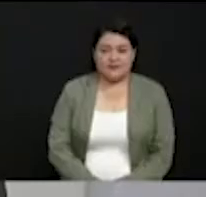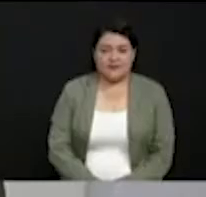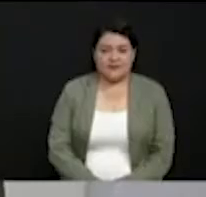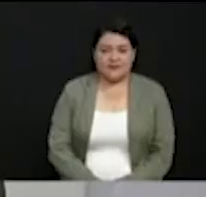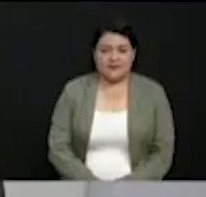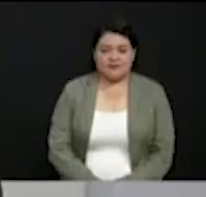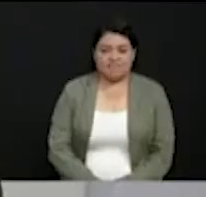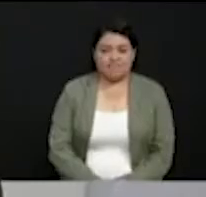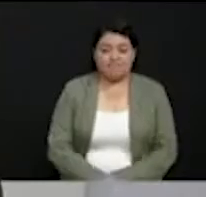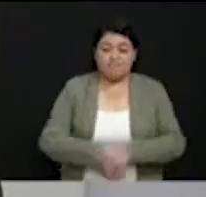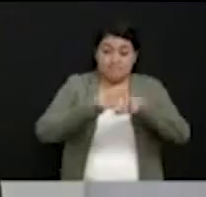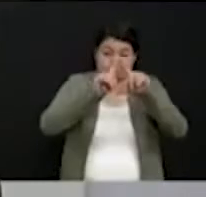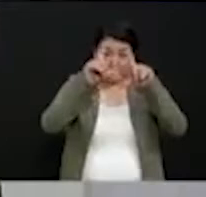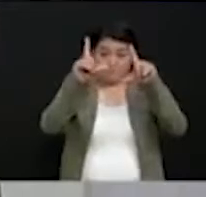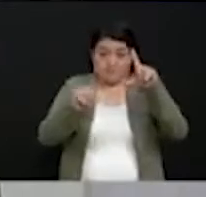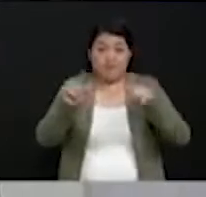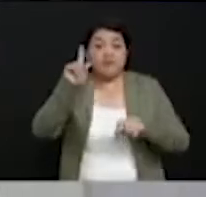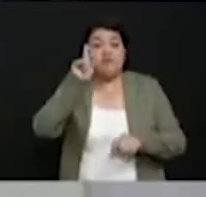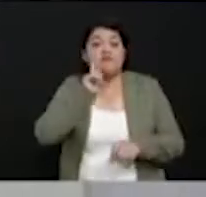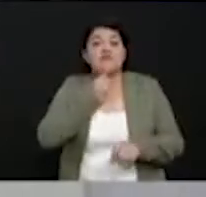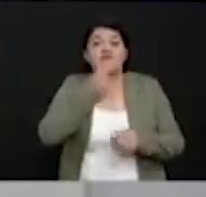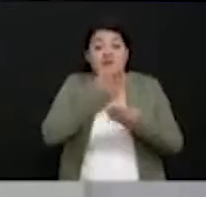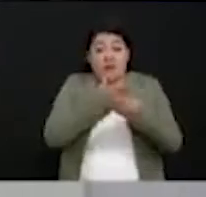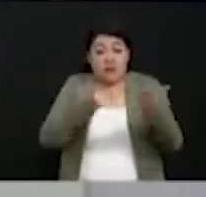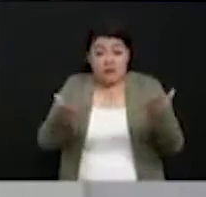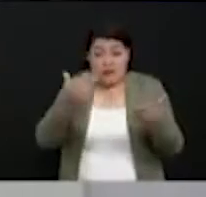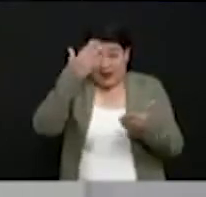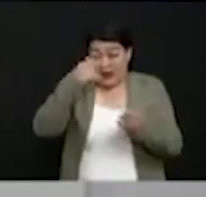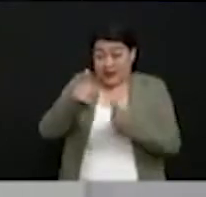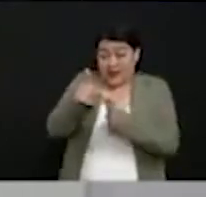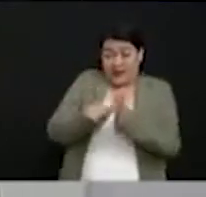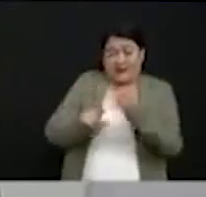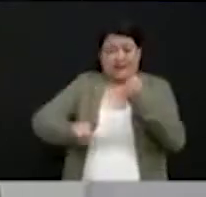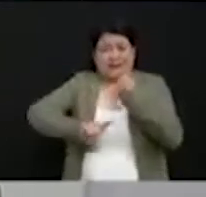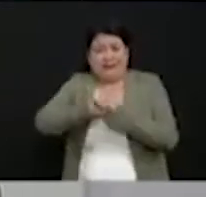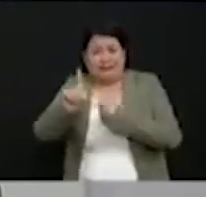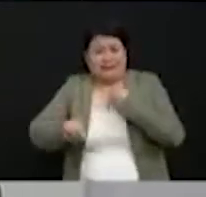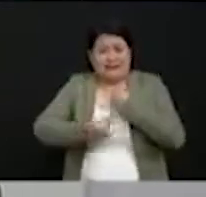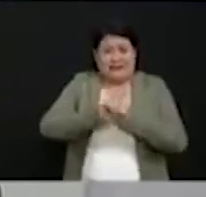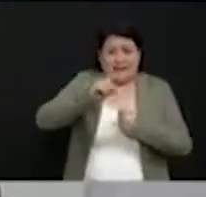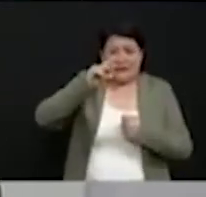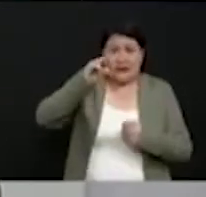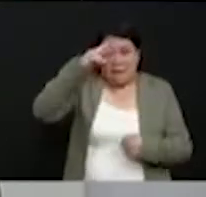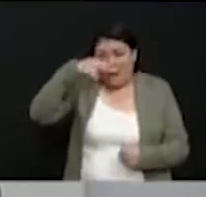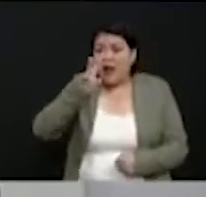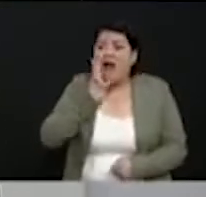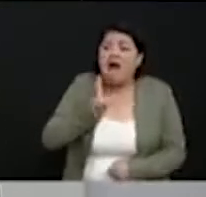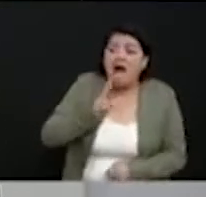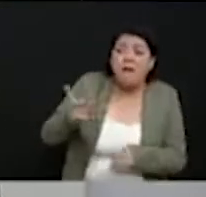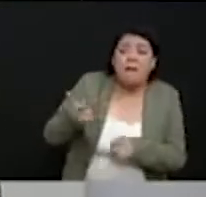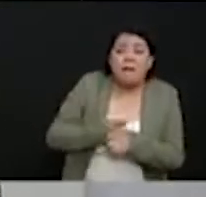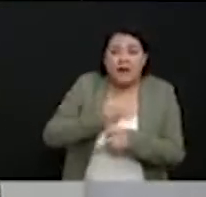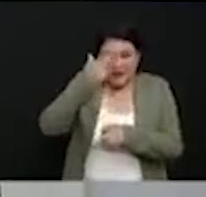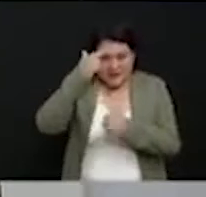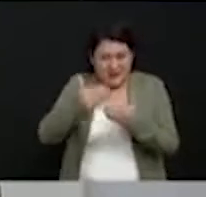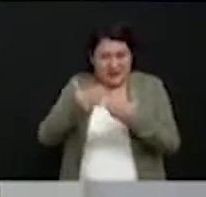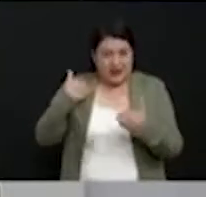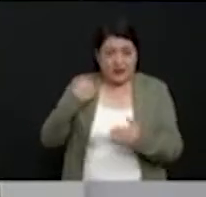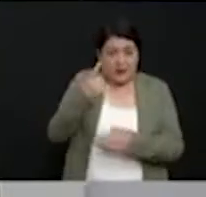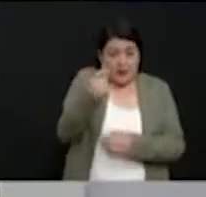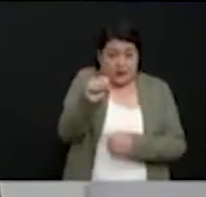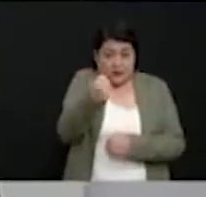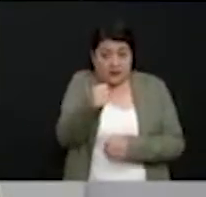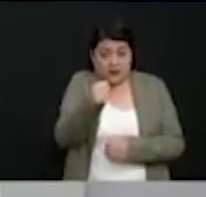mexicanas y mexicanos este mes la naturaleza puso a prueba la fortaleza de mexico el primero de septiembre la tormenta